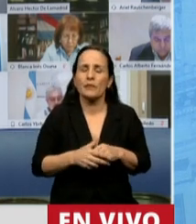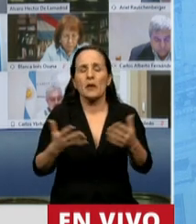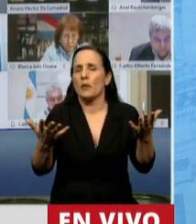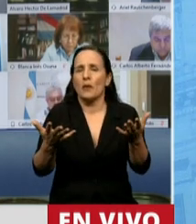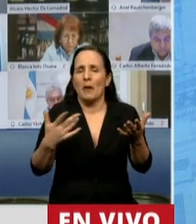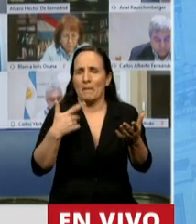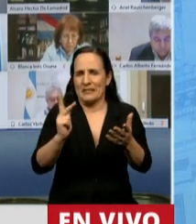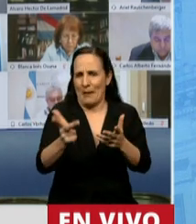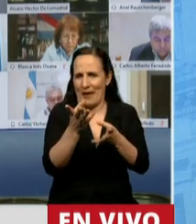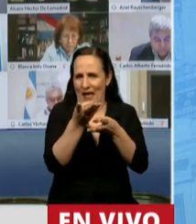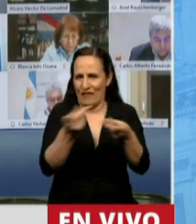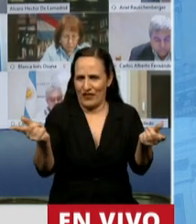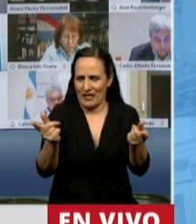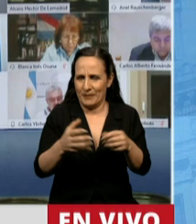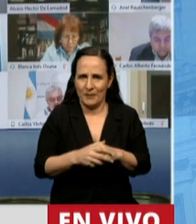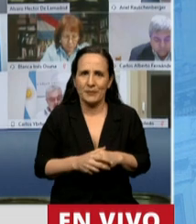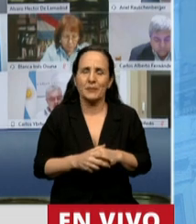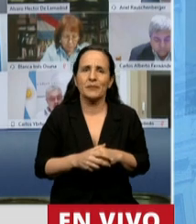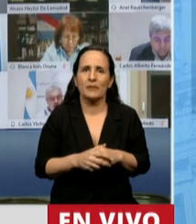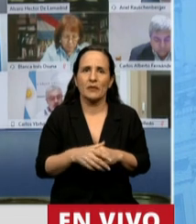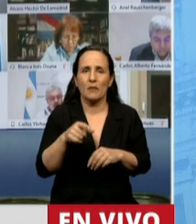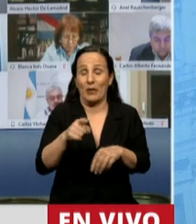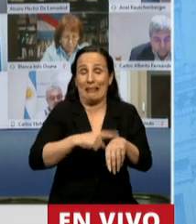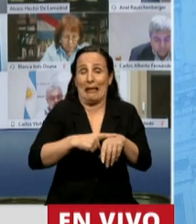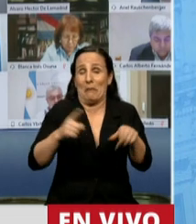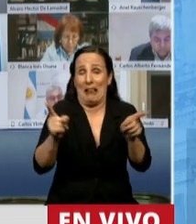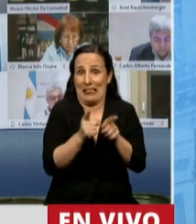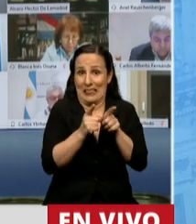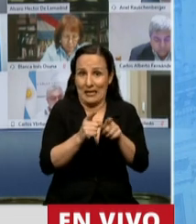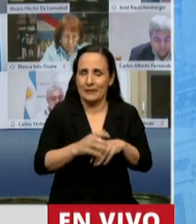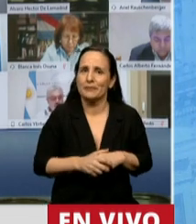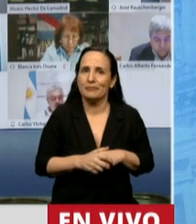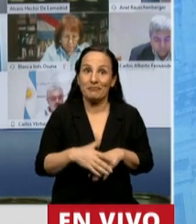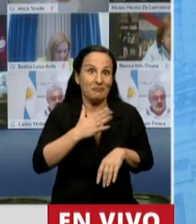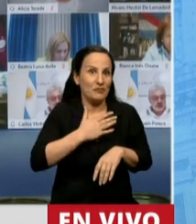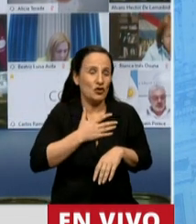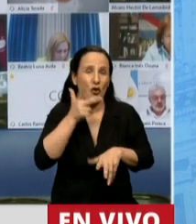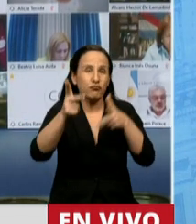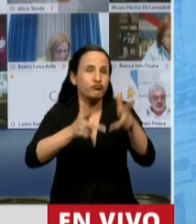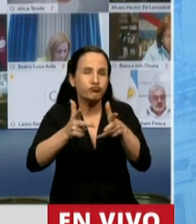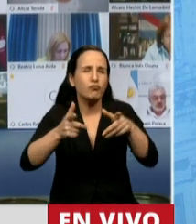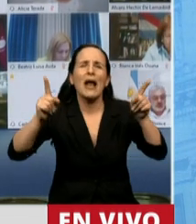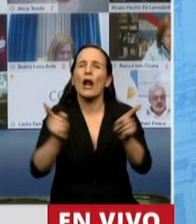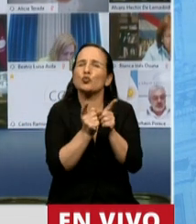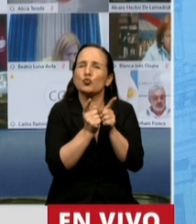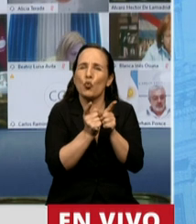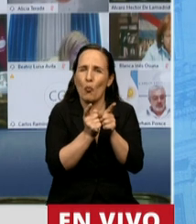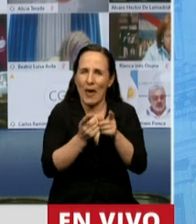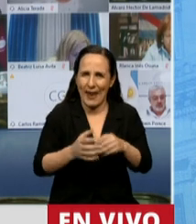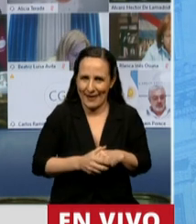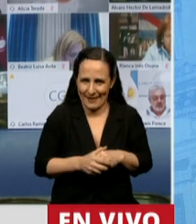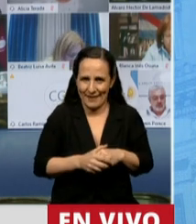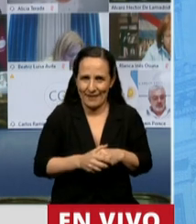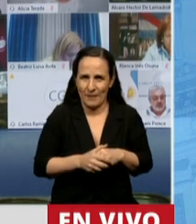definitiva para ir cerrando señor presidente porque tengo corto tiempo yo acá hice un resumen acá la se